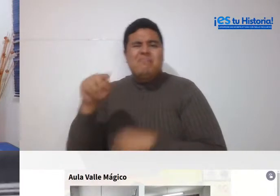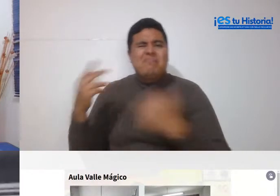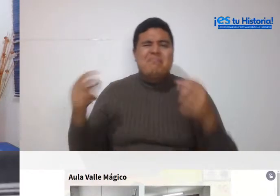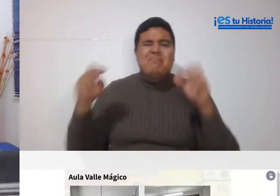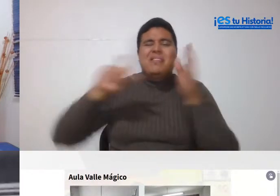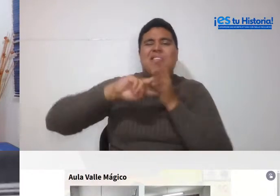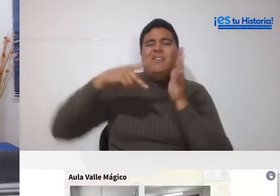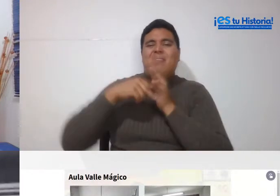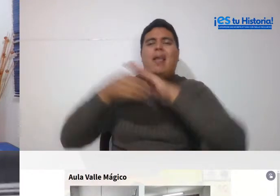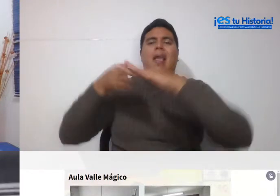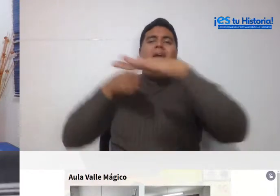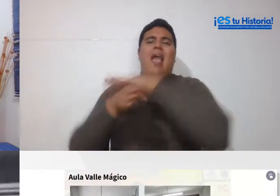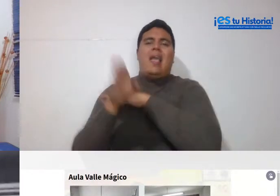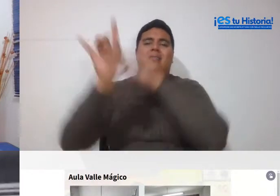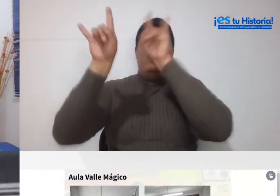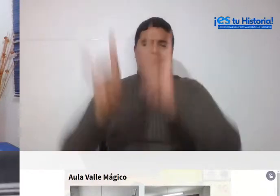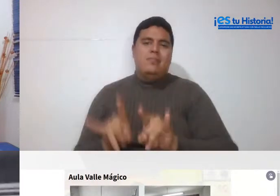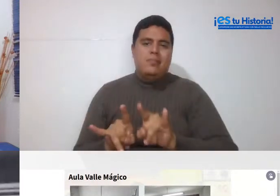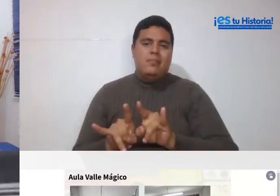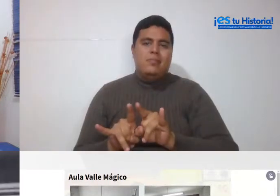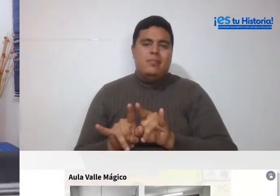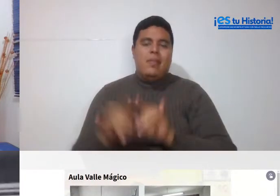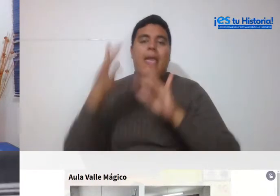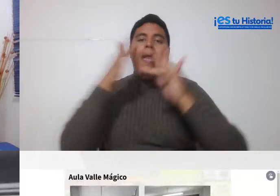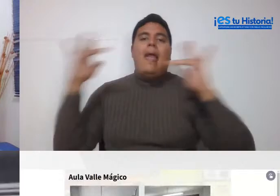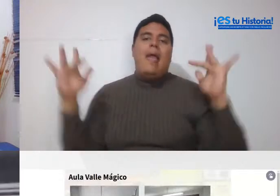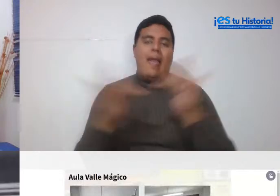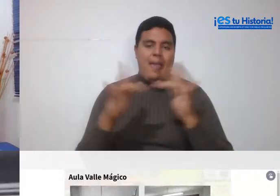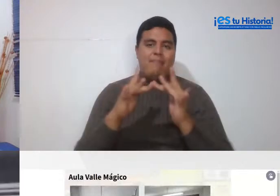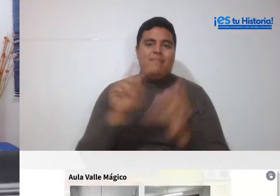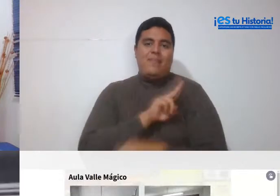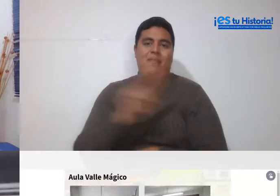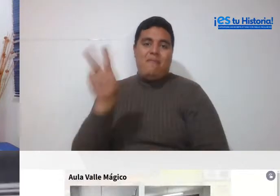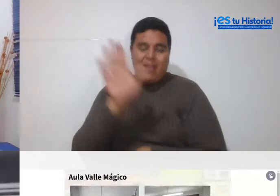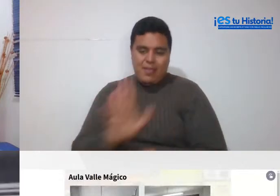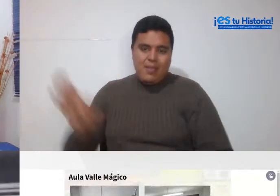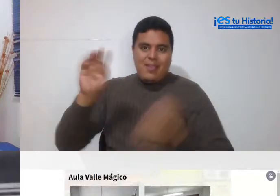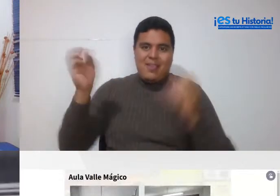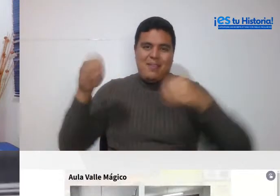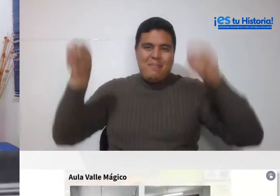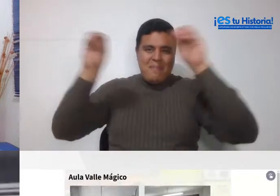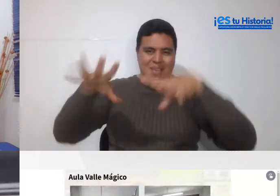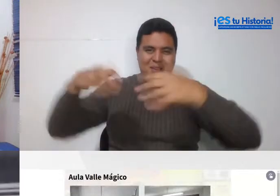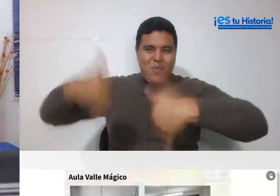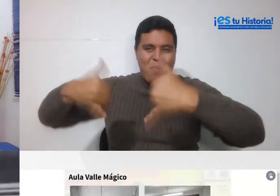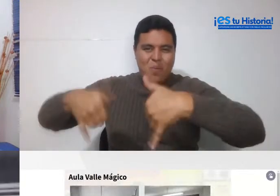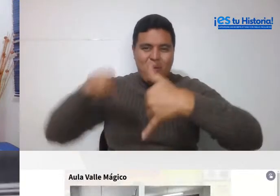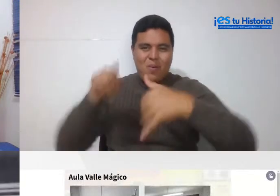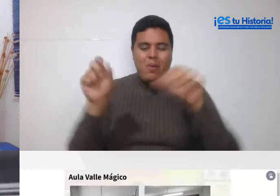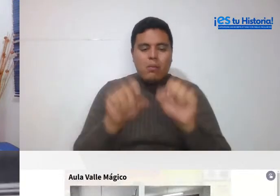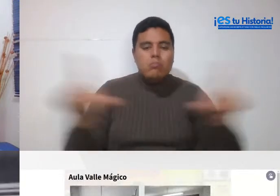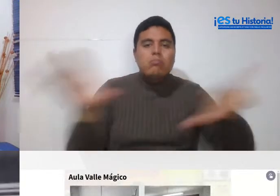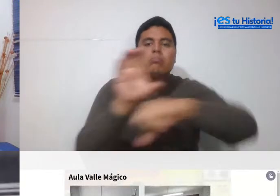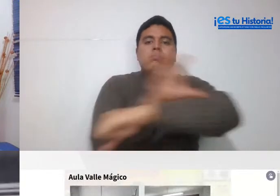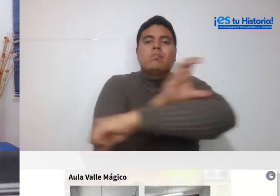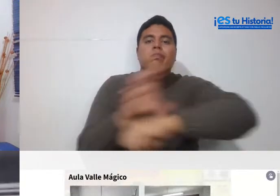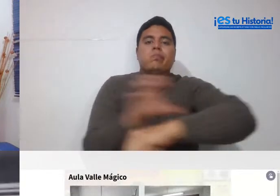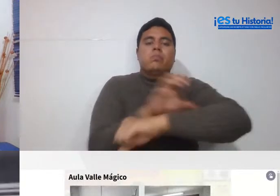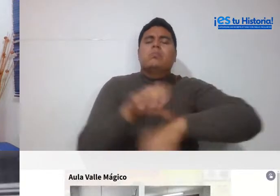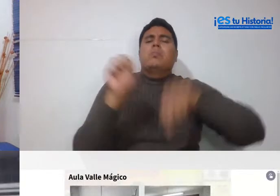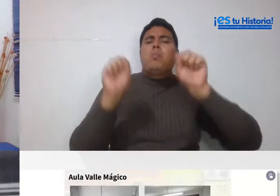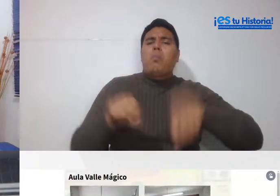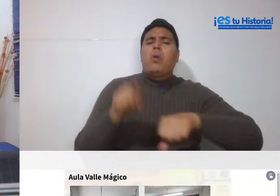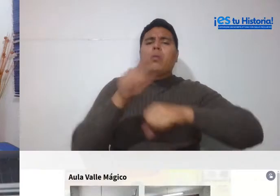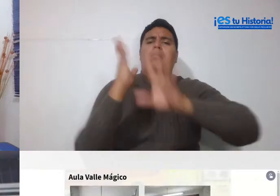permitir tener a Valle Mágico en local. Es decir, yo no necesito conectarme a una página de